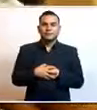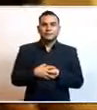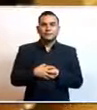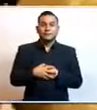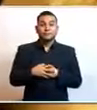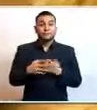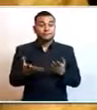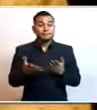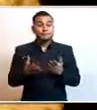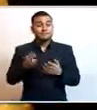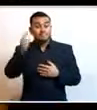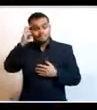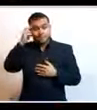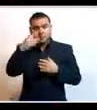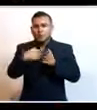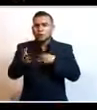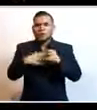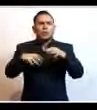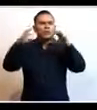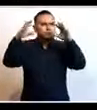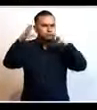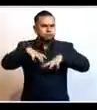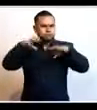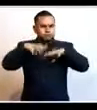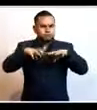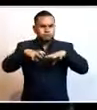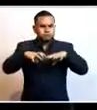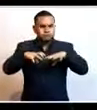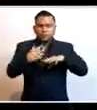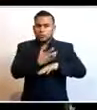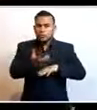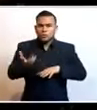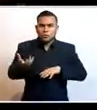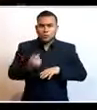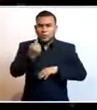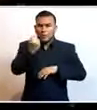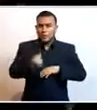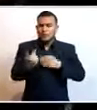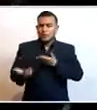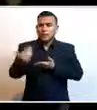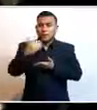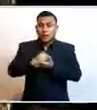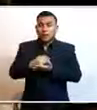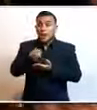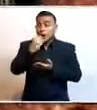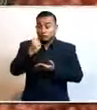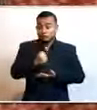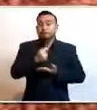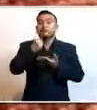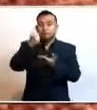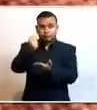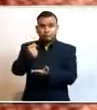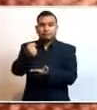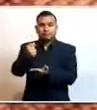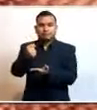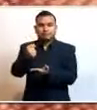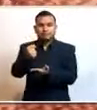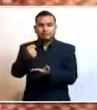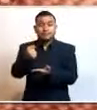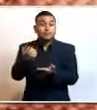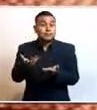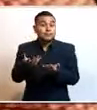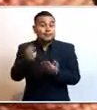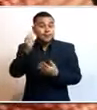A pesar de las condiciones climáticas, siguen las personas acercándose para recibir esta bolsa solidaria y